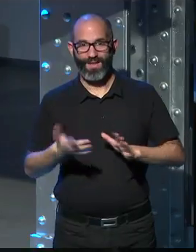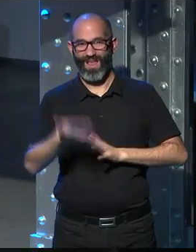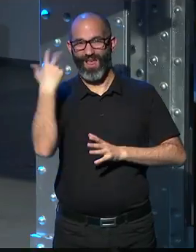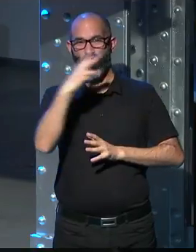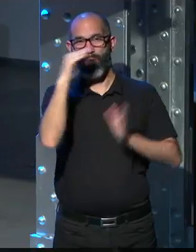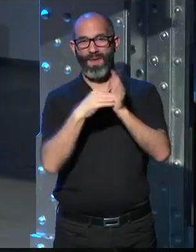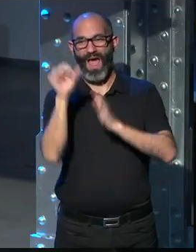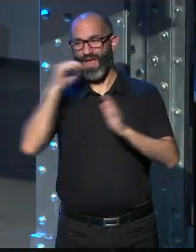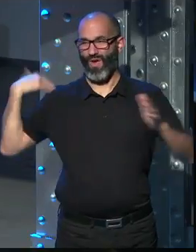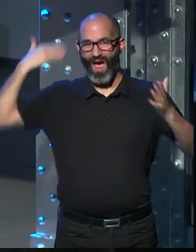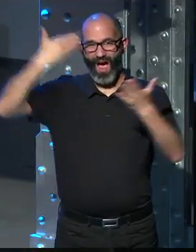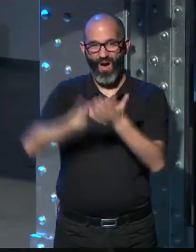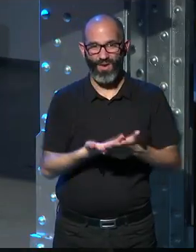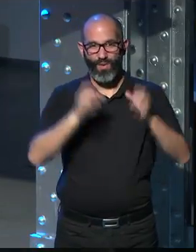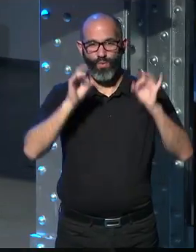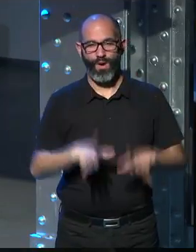Es exactamente la misma.